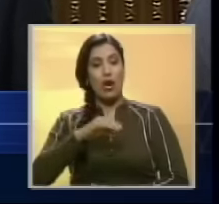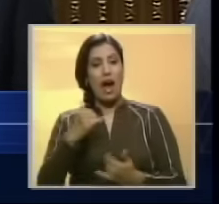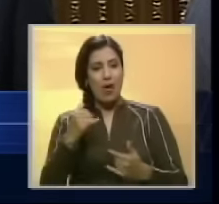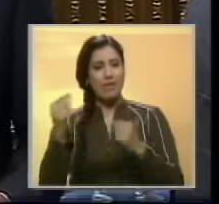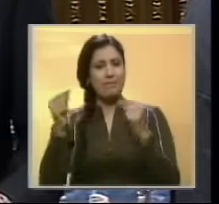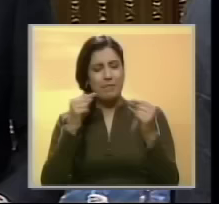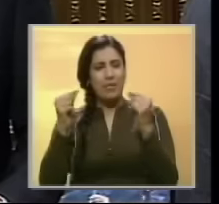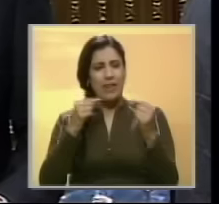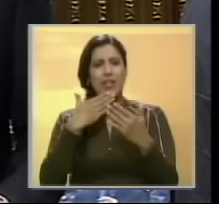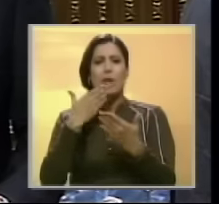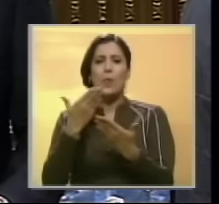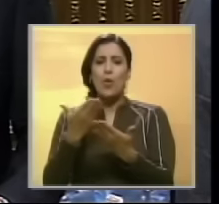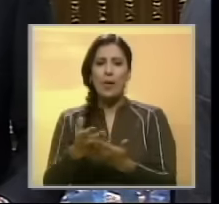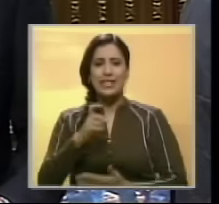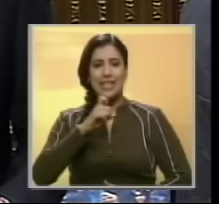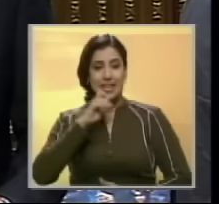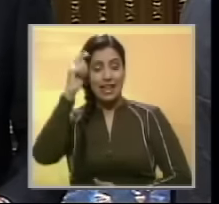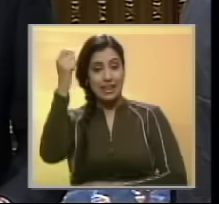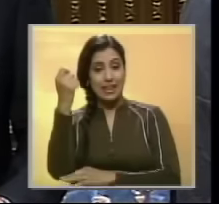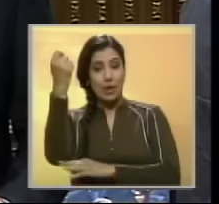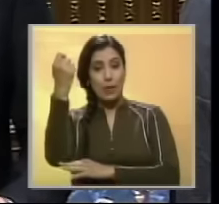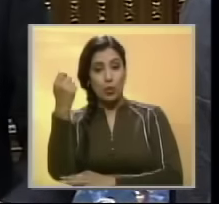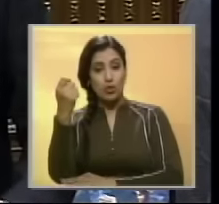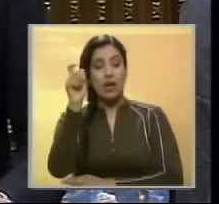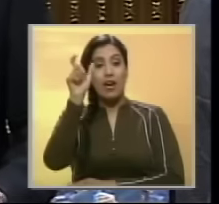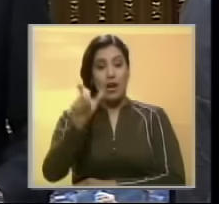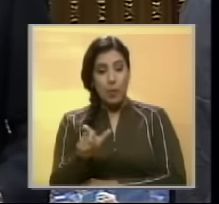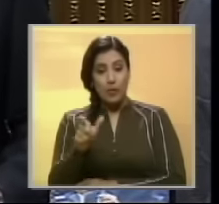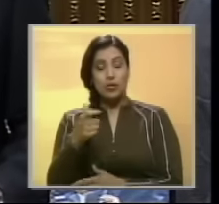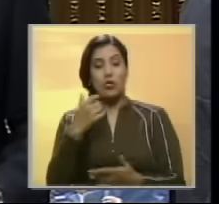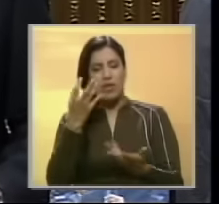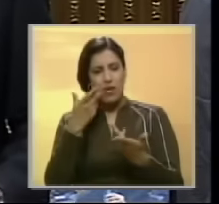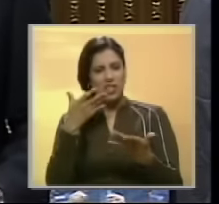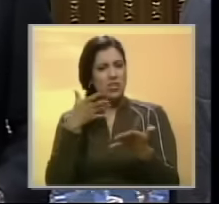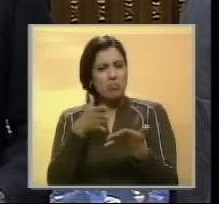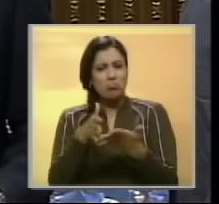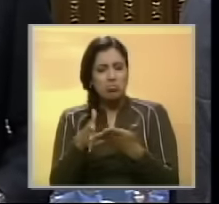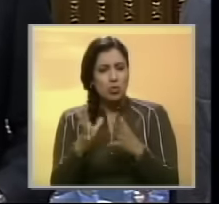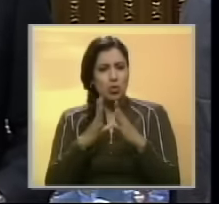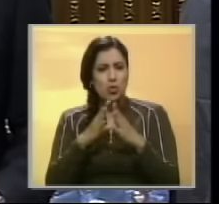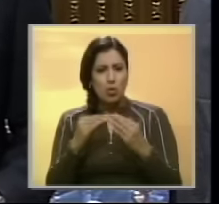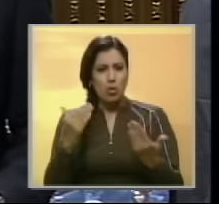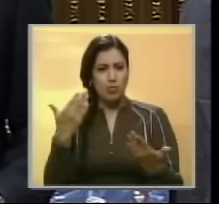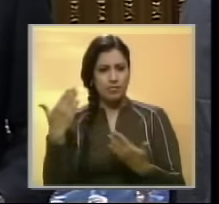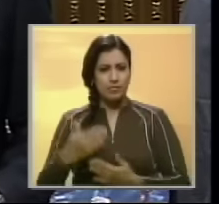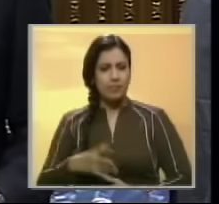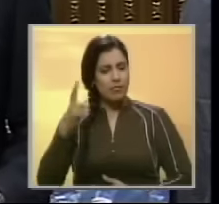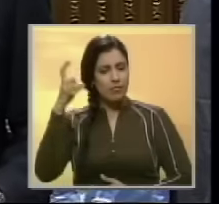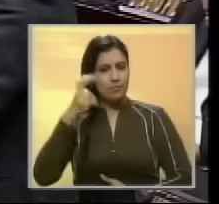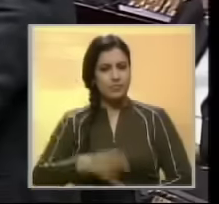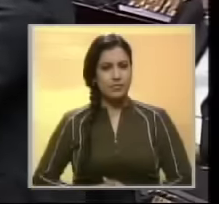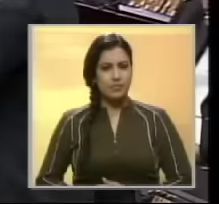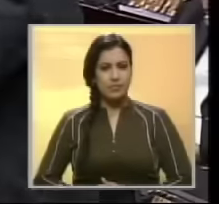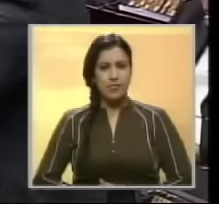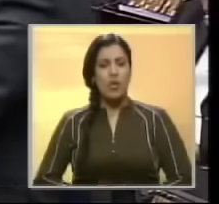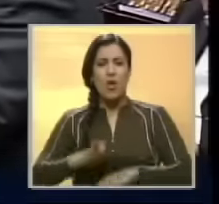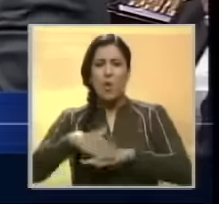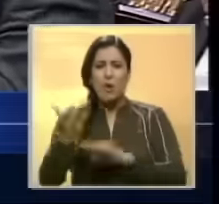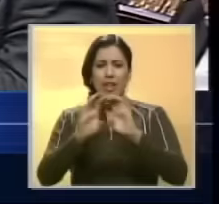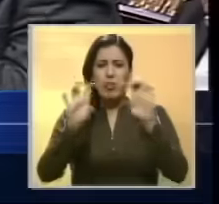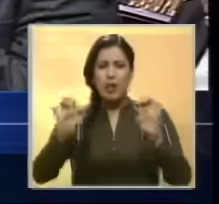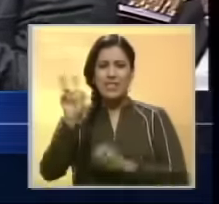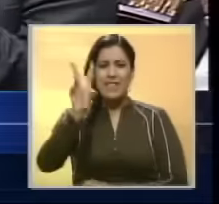debate propuesto por el diputado Juan y esta fue parte de su intervención escuchemos porque